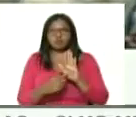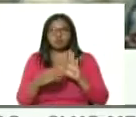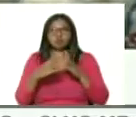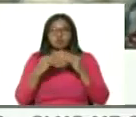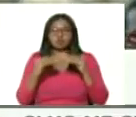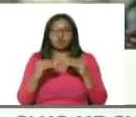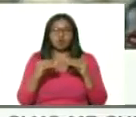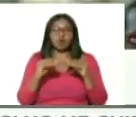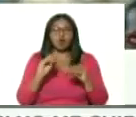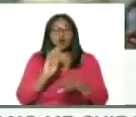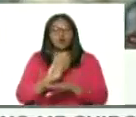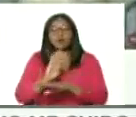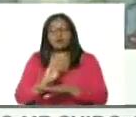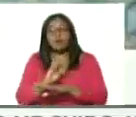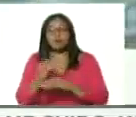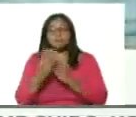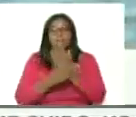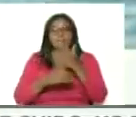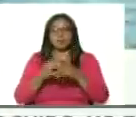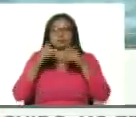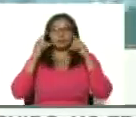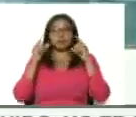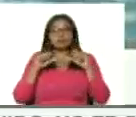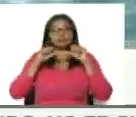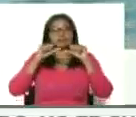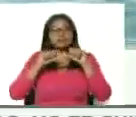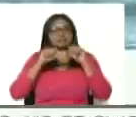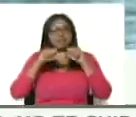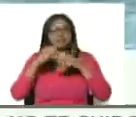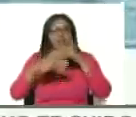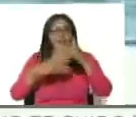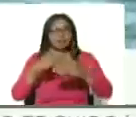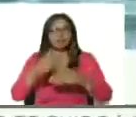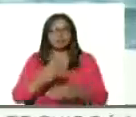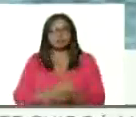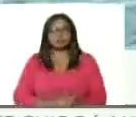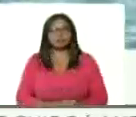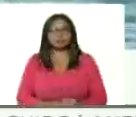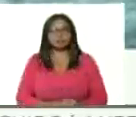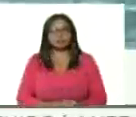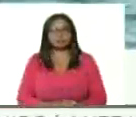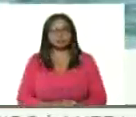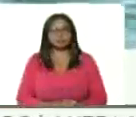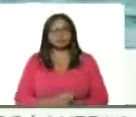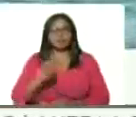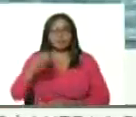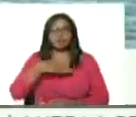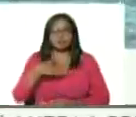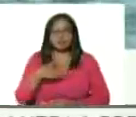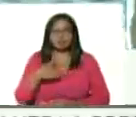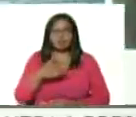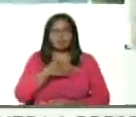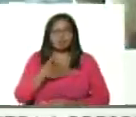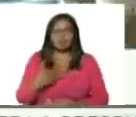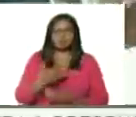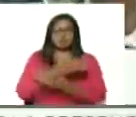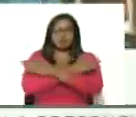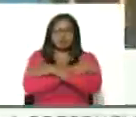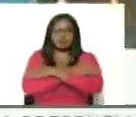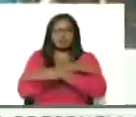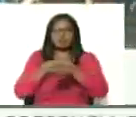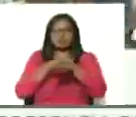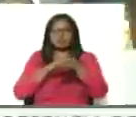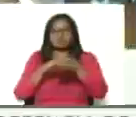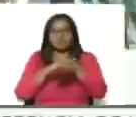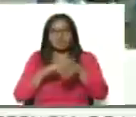del COVID-19, pero para seguir avanzando, presidente. También quiero felicitarlo por el permiso de pesca